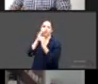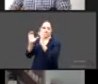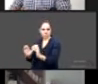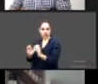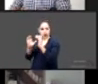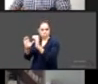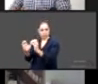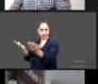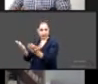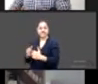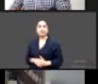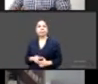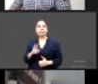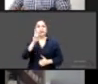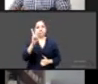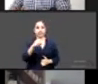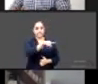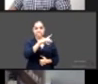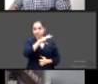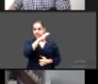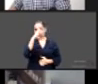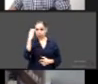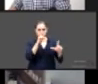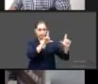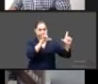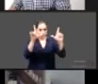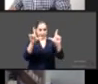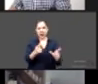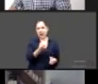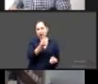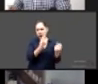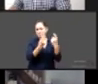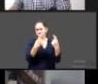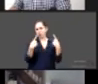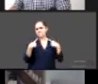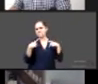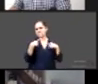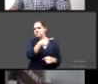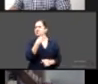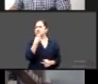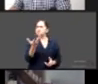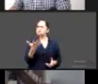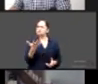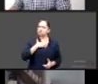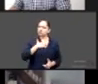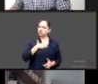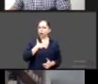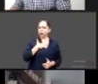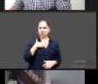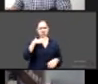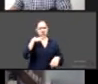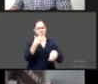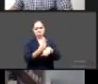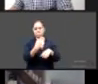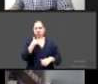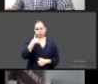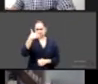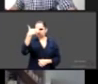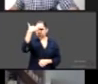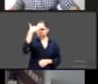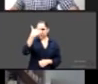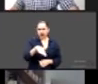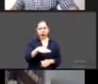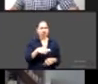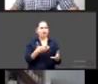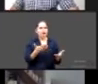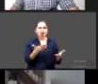voluntarias nos dijeron, pues yo sé hacer, yo sé cómo sembrar, yo sé cómo cuidar las plantas. Podemos dar un taller y lo dimos de